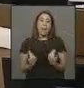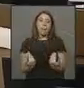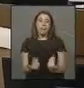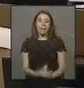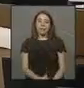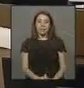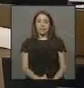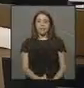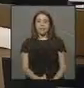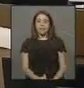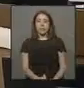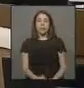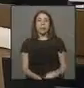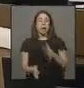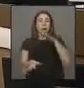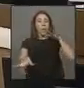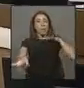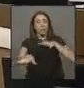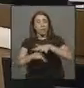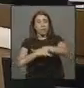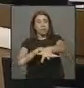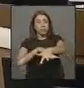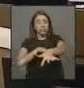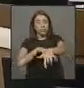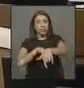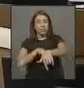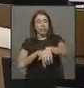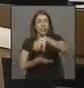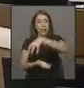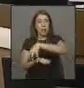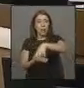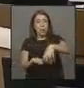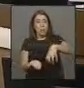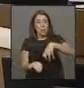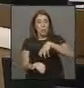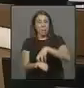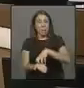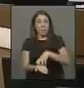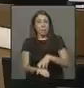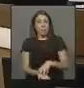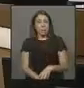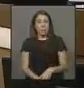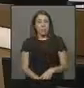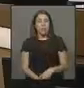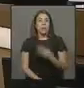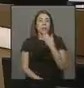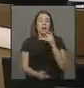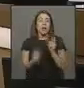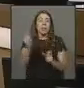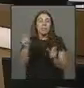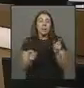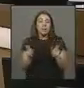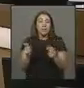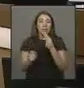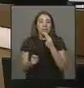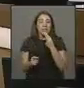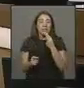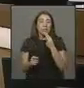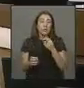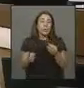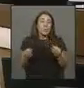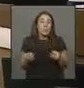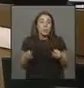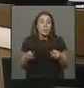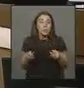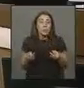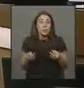emergencia. Ya que el aluvión de agua y barro que cayó sobre nuestras comunas y localidades y sobre la vida de nuestra gente,